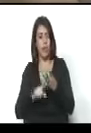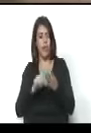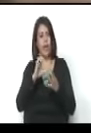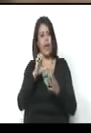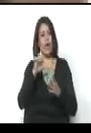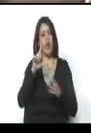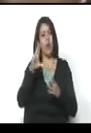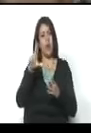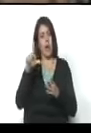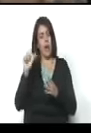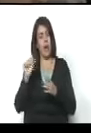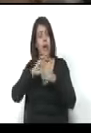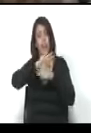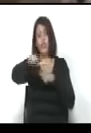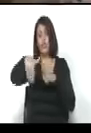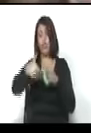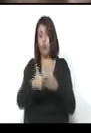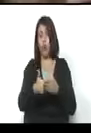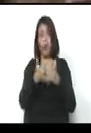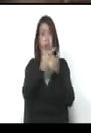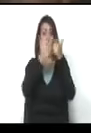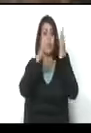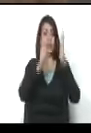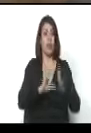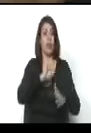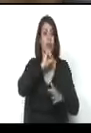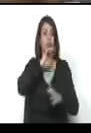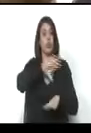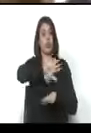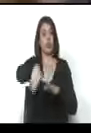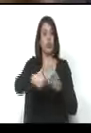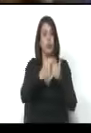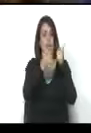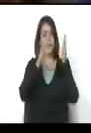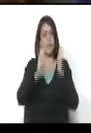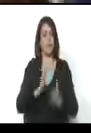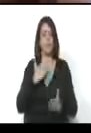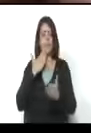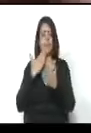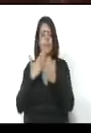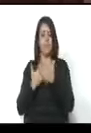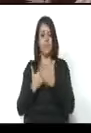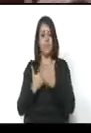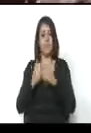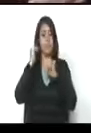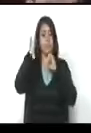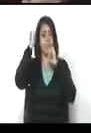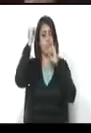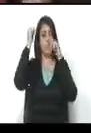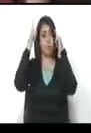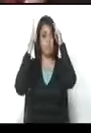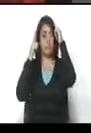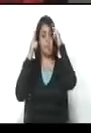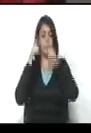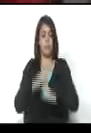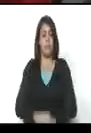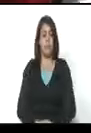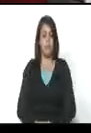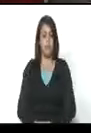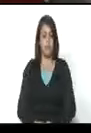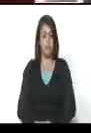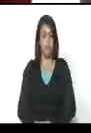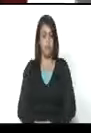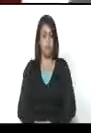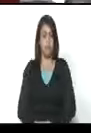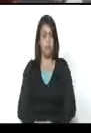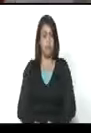Eulalia Burós y con todos nuestros libertadores y todas nuestras libertadoras. Muchas gracias. Que viva nuestro comandante Chávez.